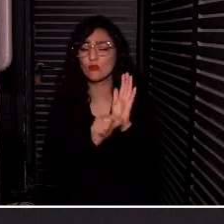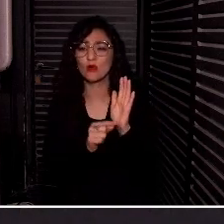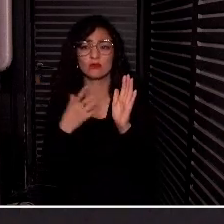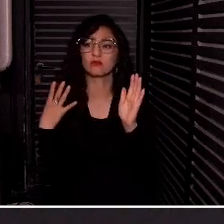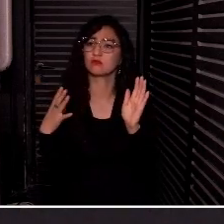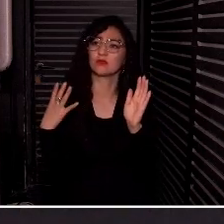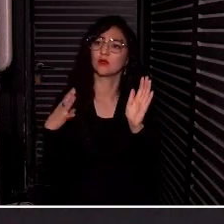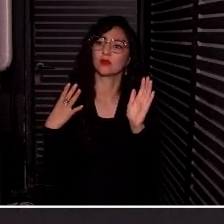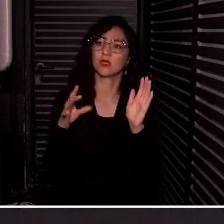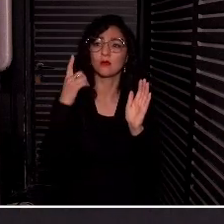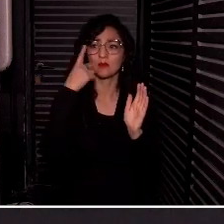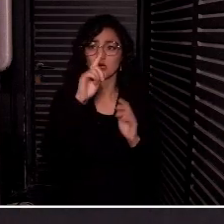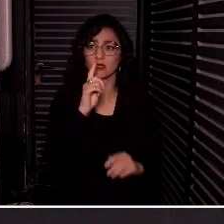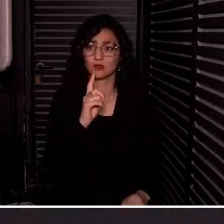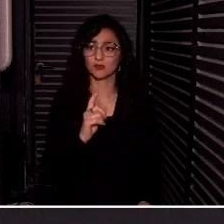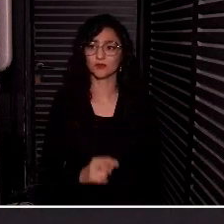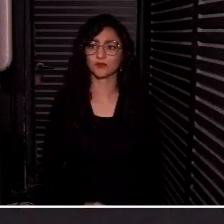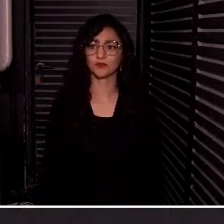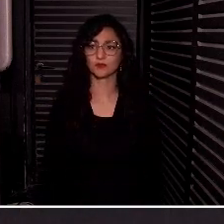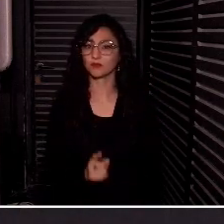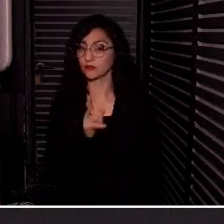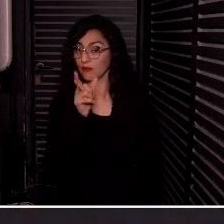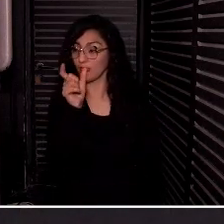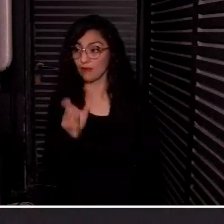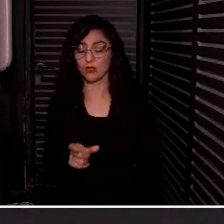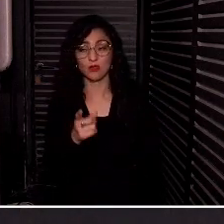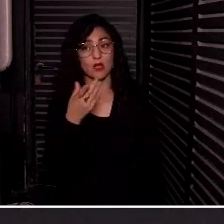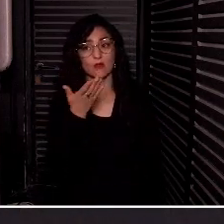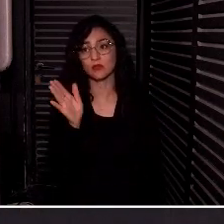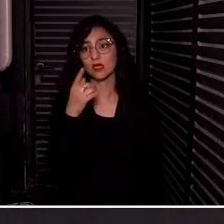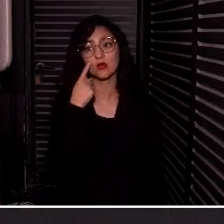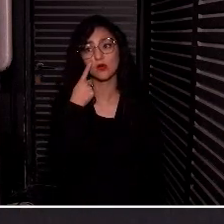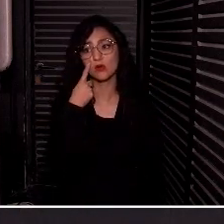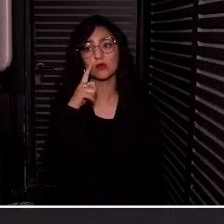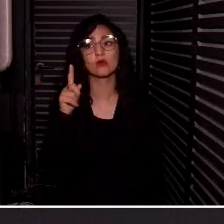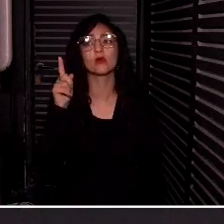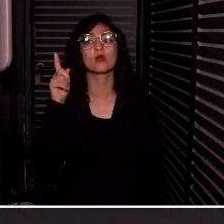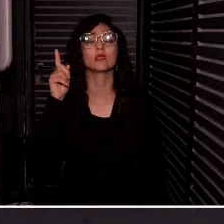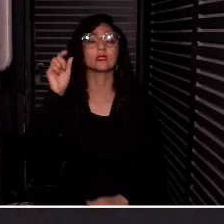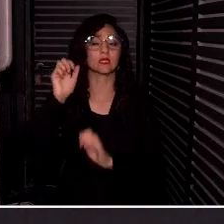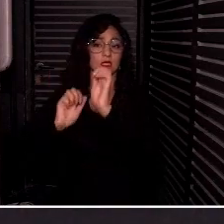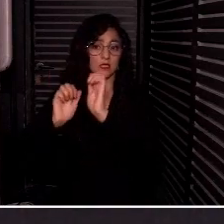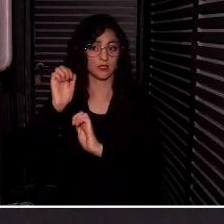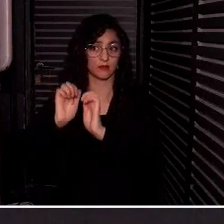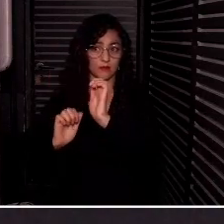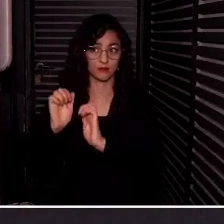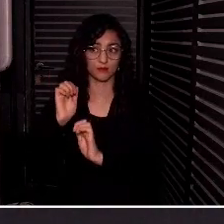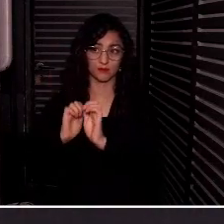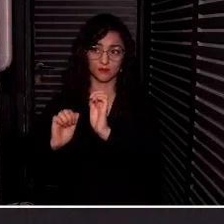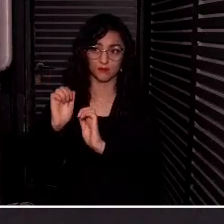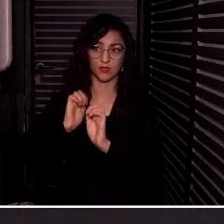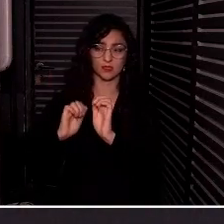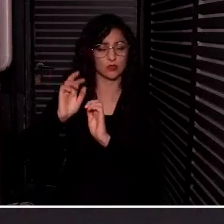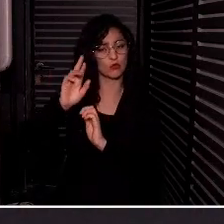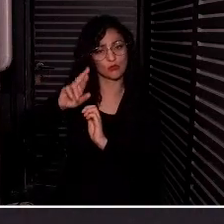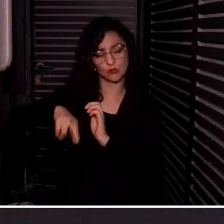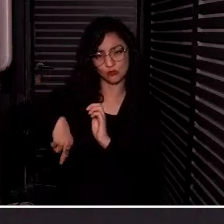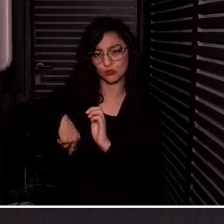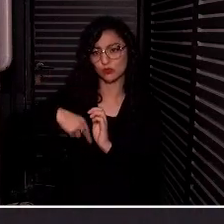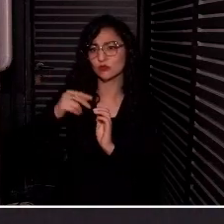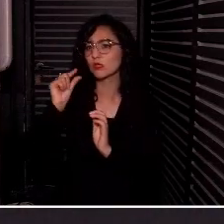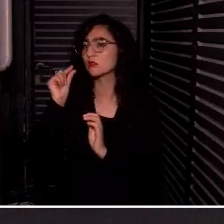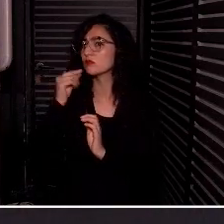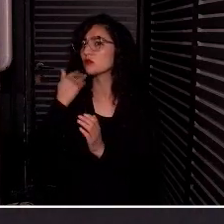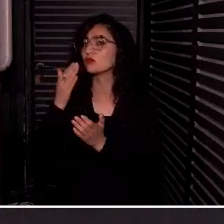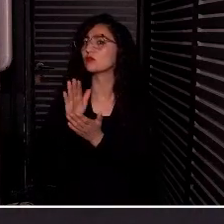y voy a citar a alguien que no lo conocen viene de la Industria del gigante del de América del Sur paí hace poco